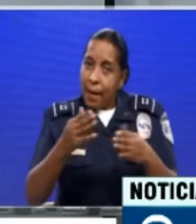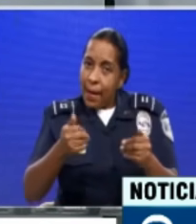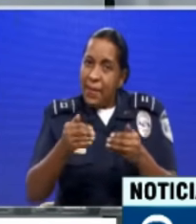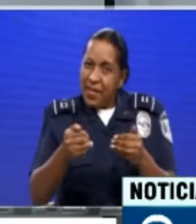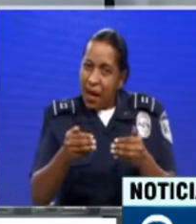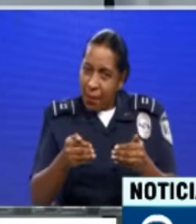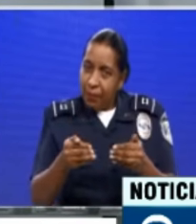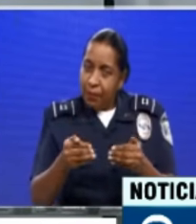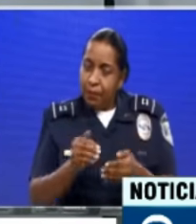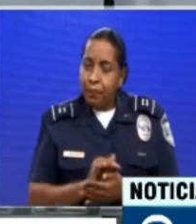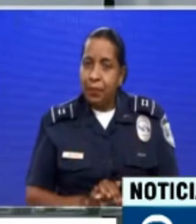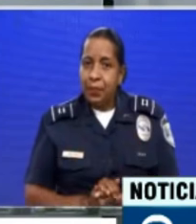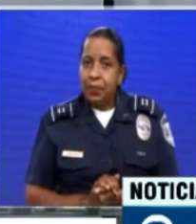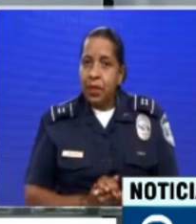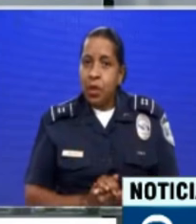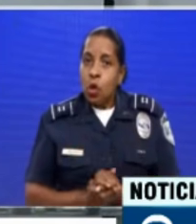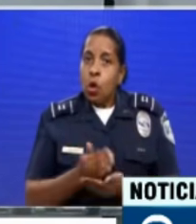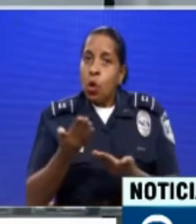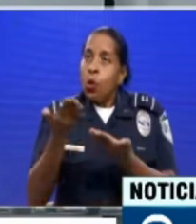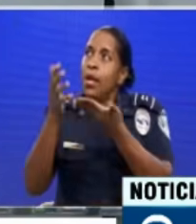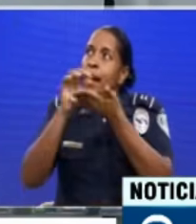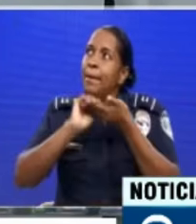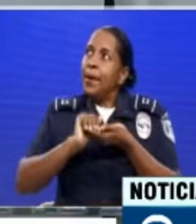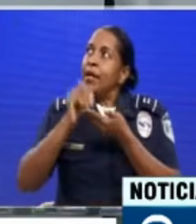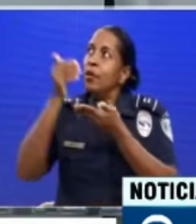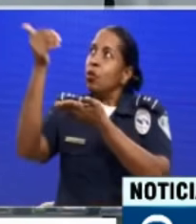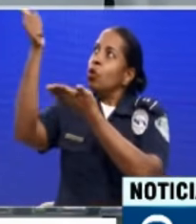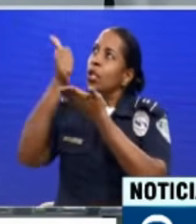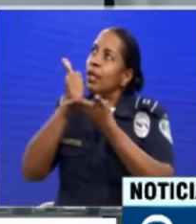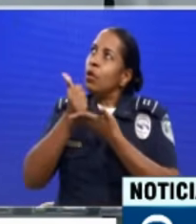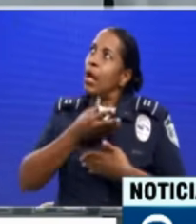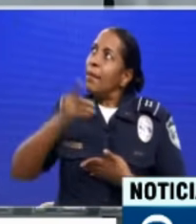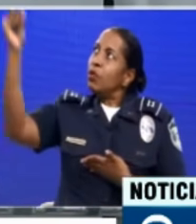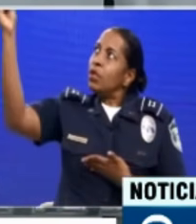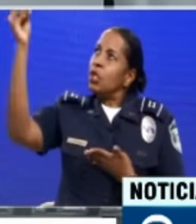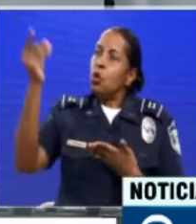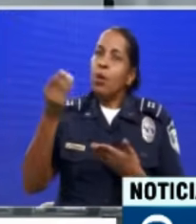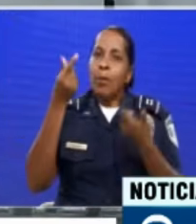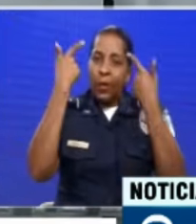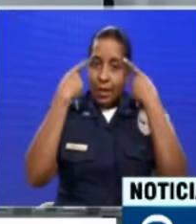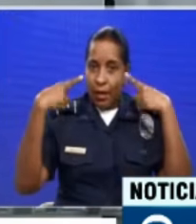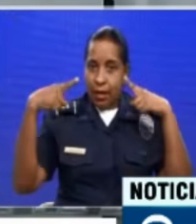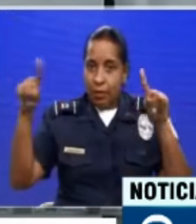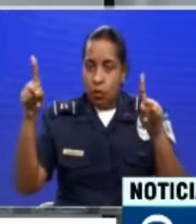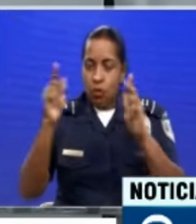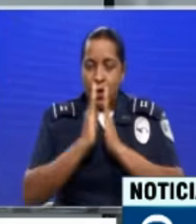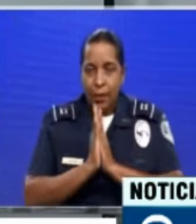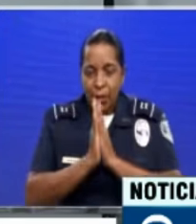y Panamá, con la mano de Dios, vamos a salir victoriosos.